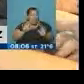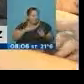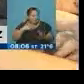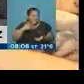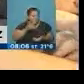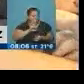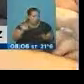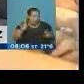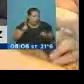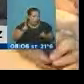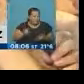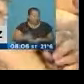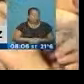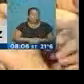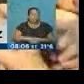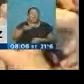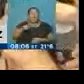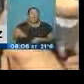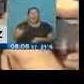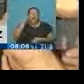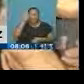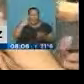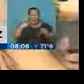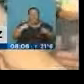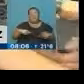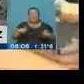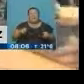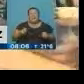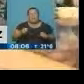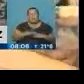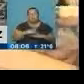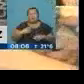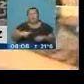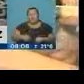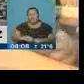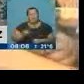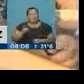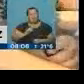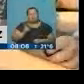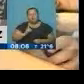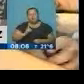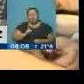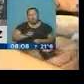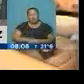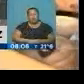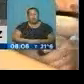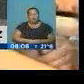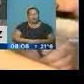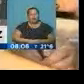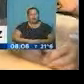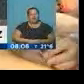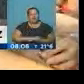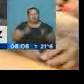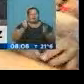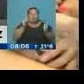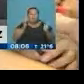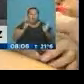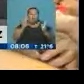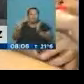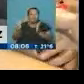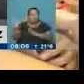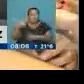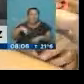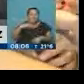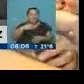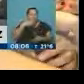eso es lo que ha sucedido. ¿Este aumento del gasto a qué se debe? No, son las partidas específicas con